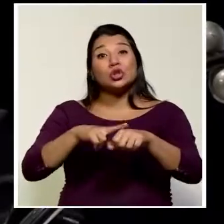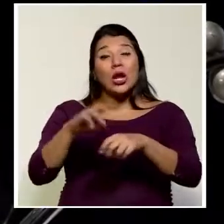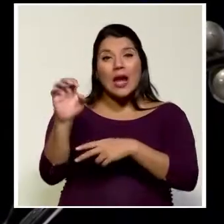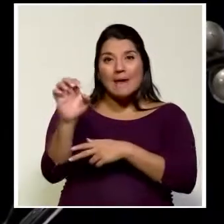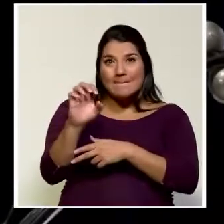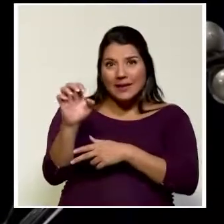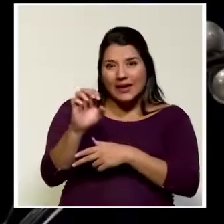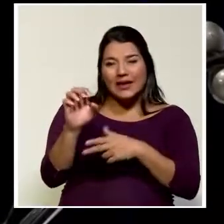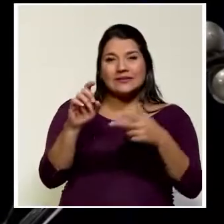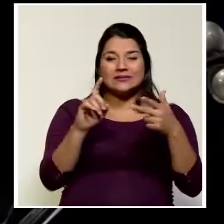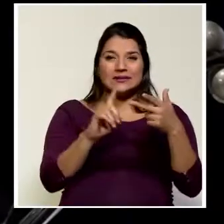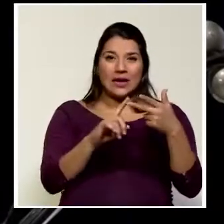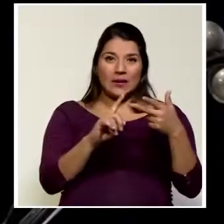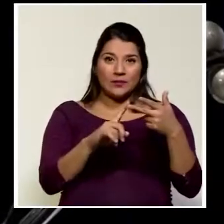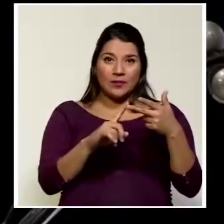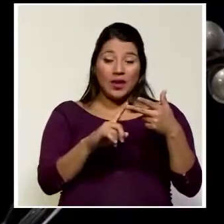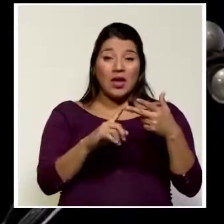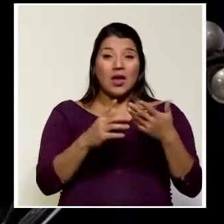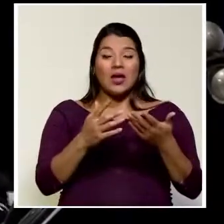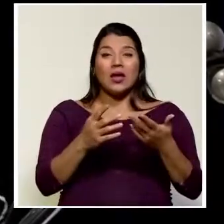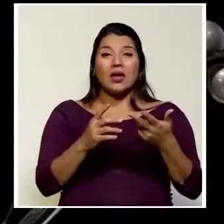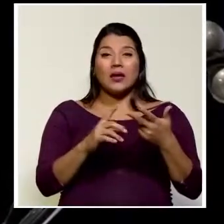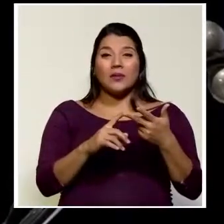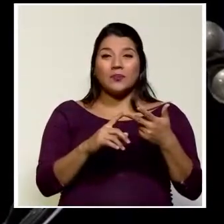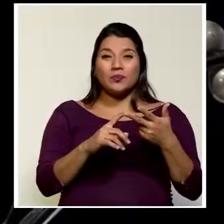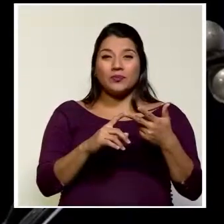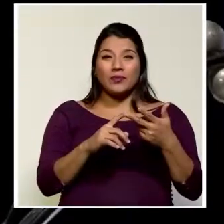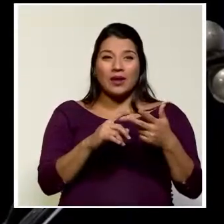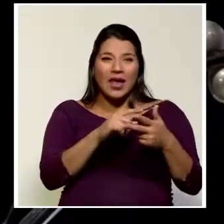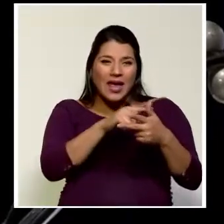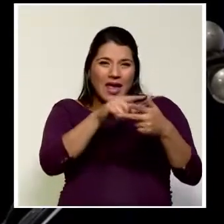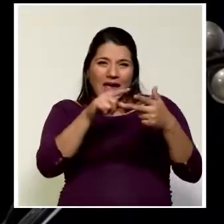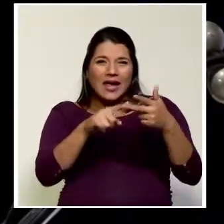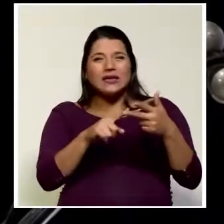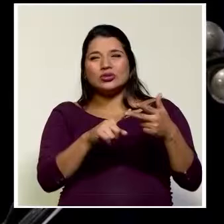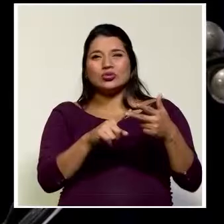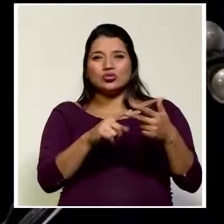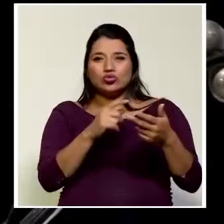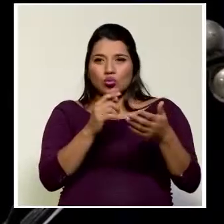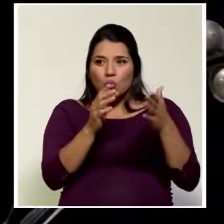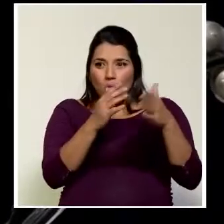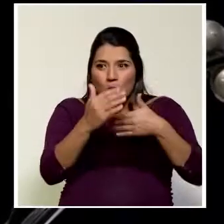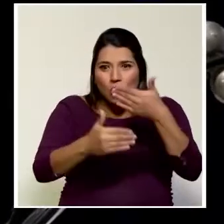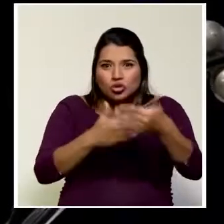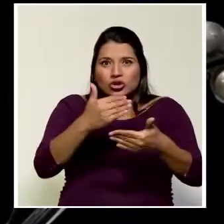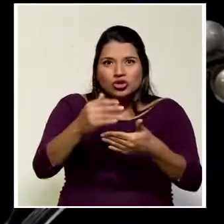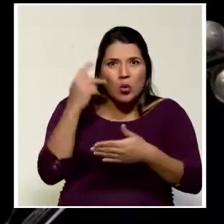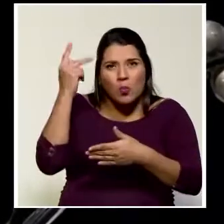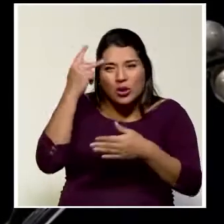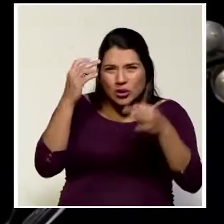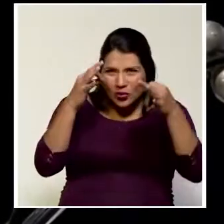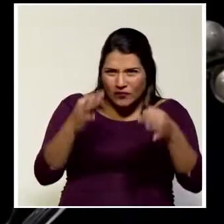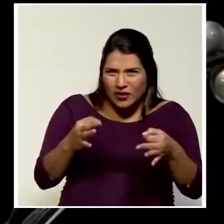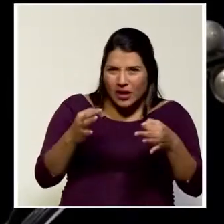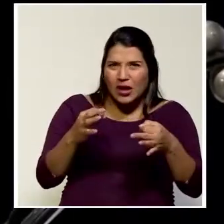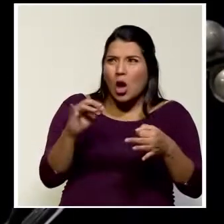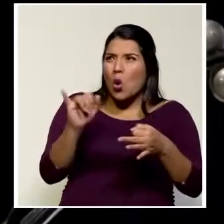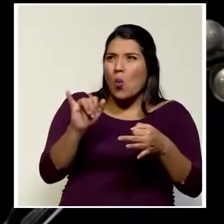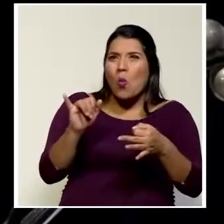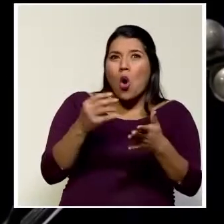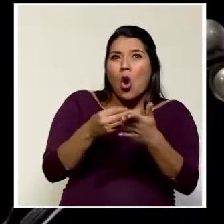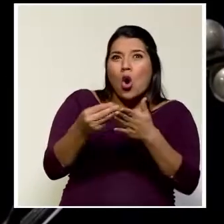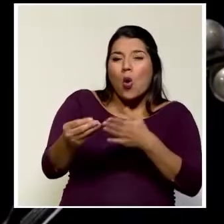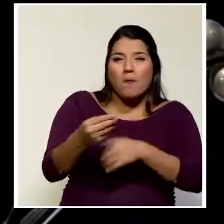estratégico, la política de la adquisición de las vacunas en general. No sé si Álvaro puede